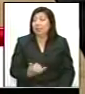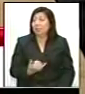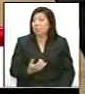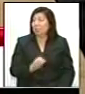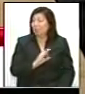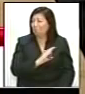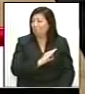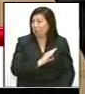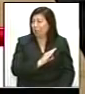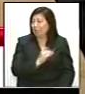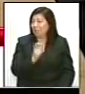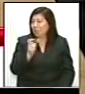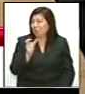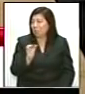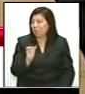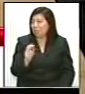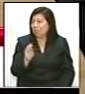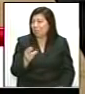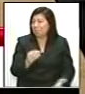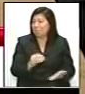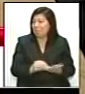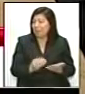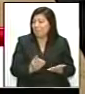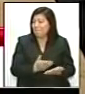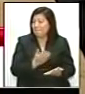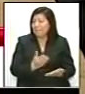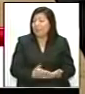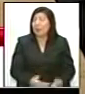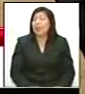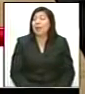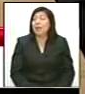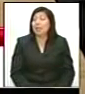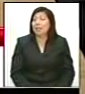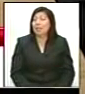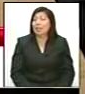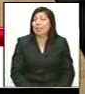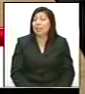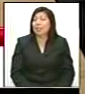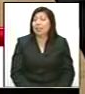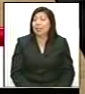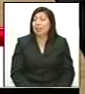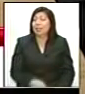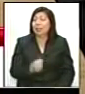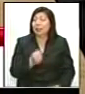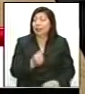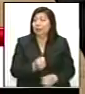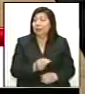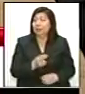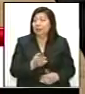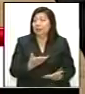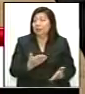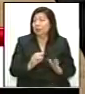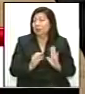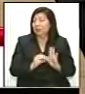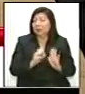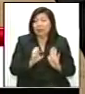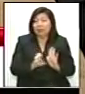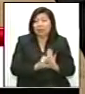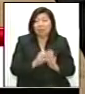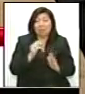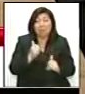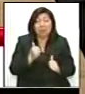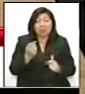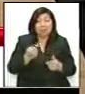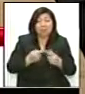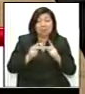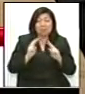premio a que una persona que tiene graves problemas. Y entonces, ¿estamos hablando de combate a la corrupción o no? Porque si damos mal ejemplo, buenos policías